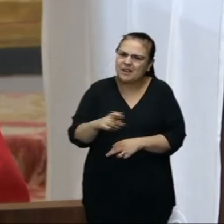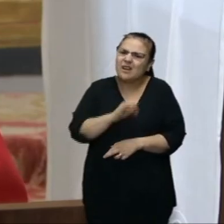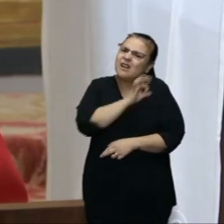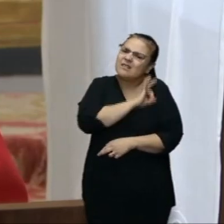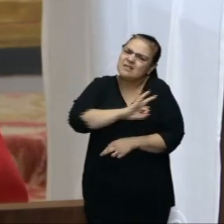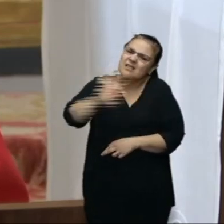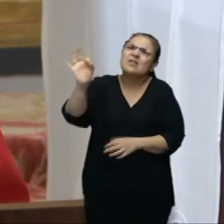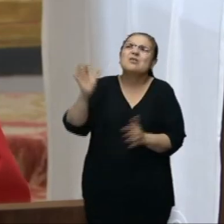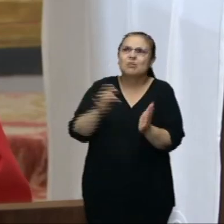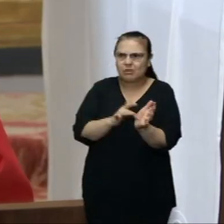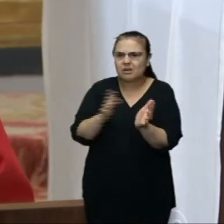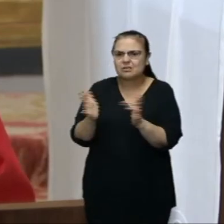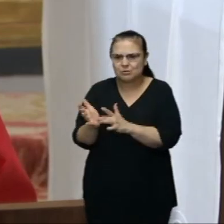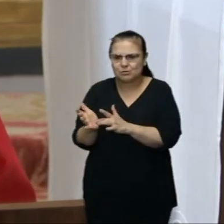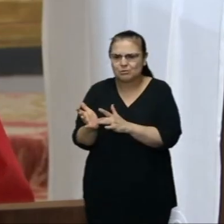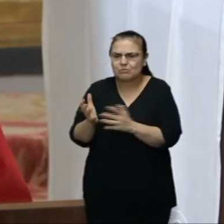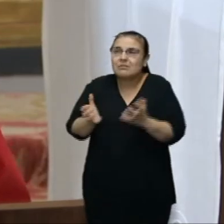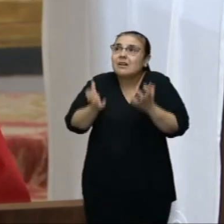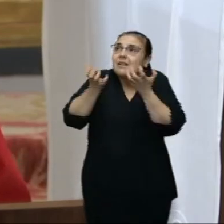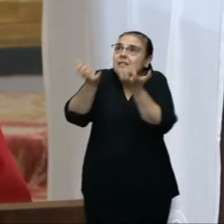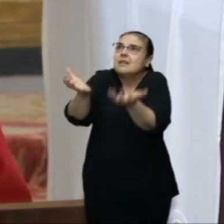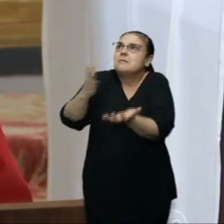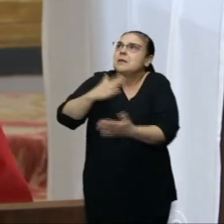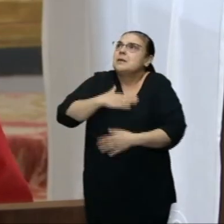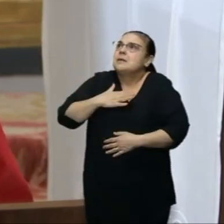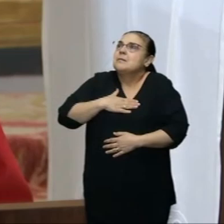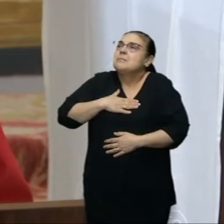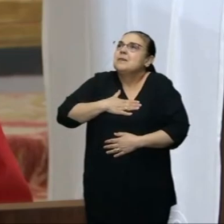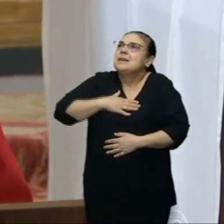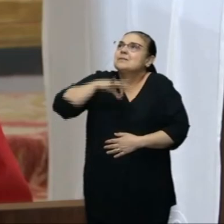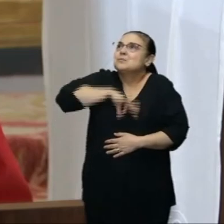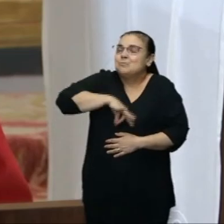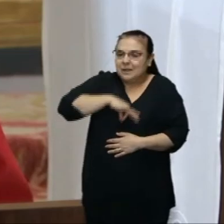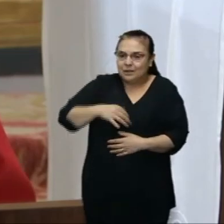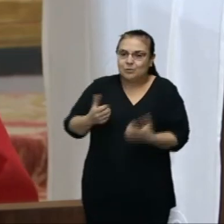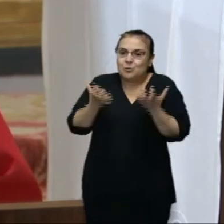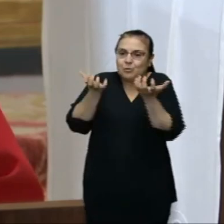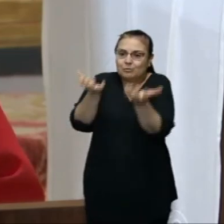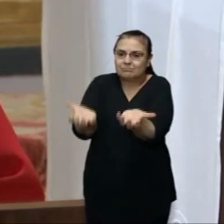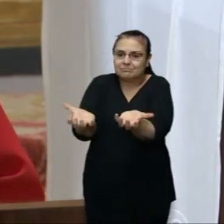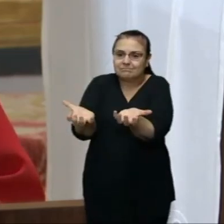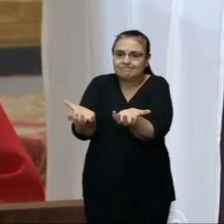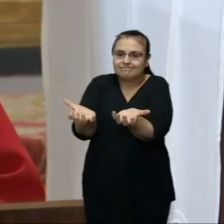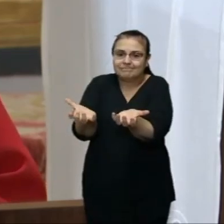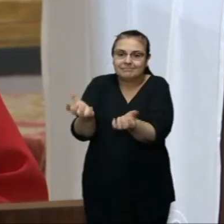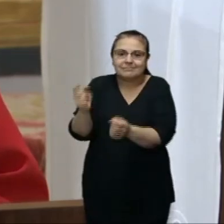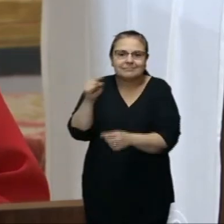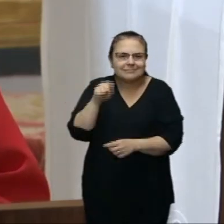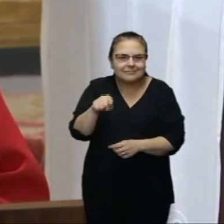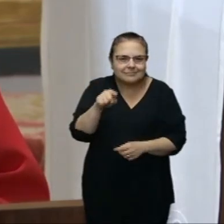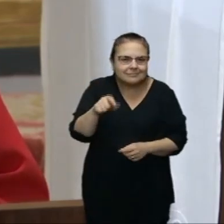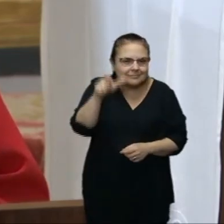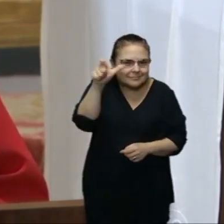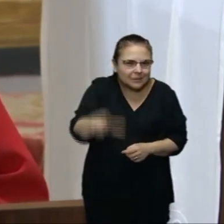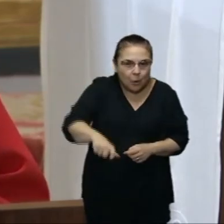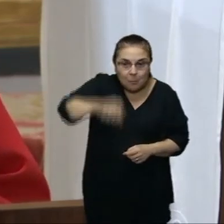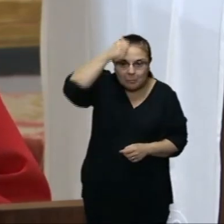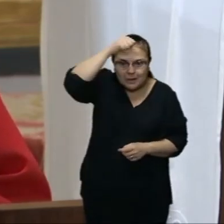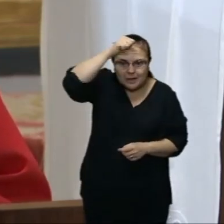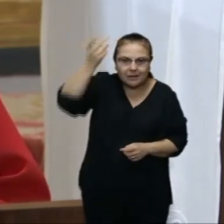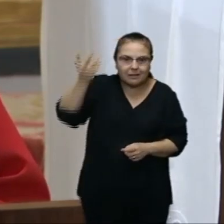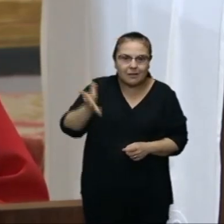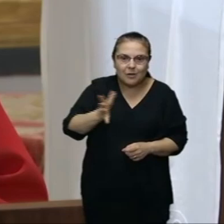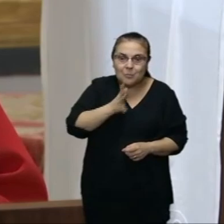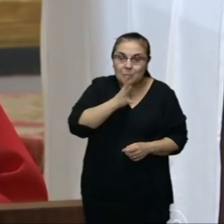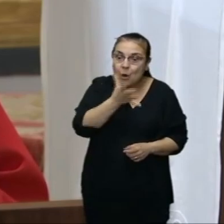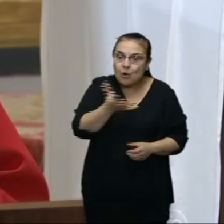Señor Jesús, recibe mi espíritu. Es el hombre que por causa